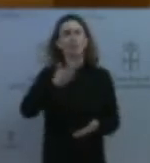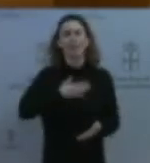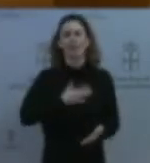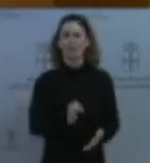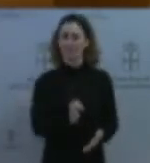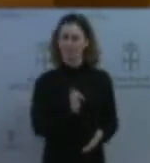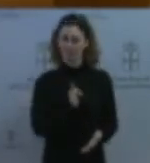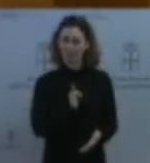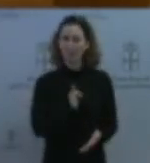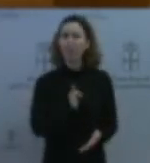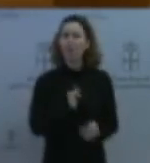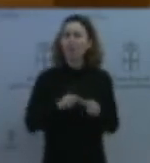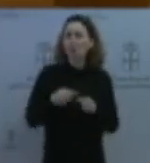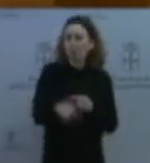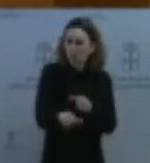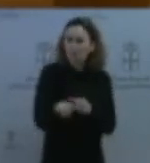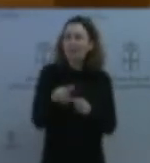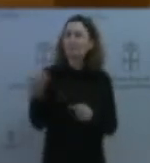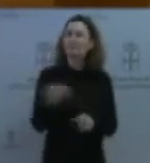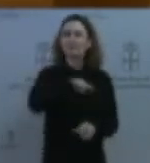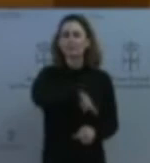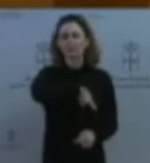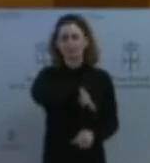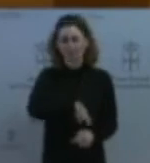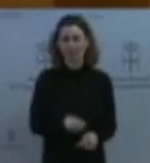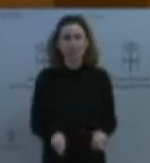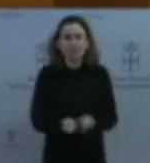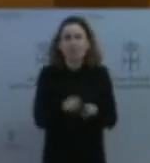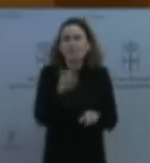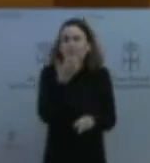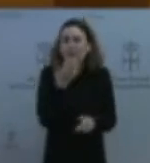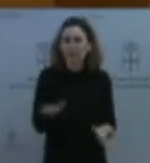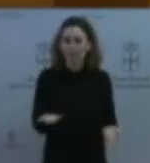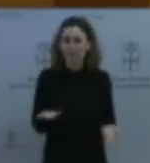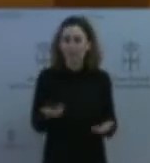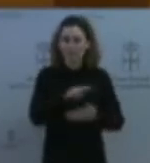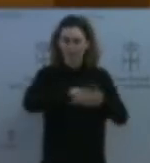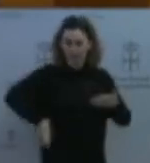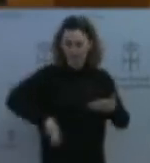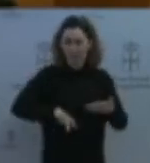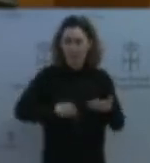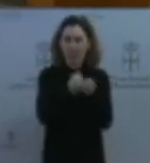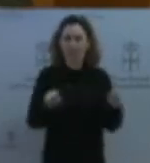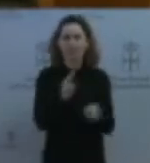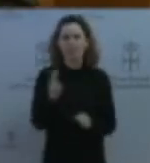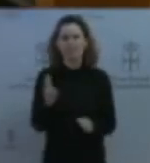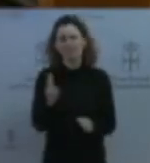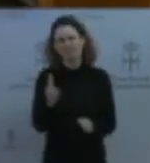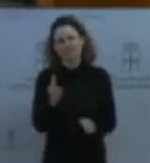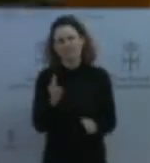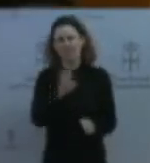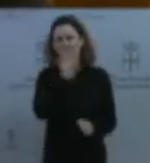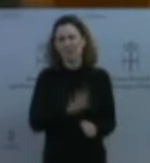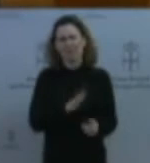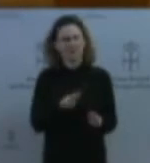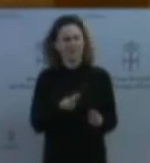Como lo es, insisto, por ejemplo, en Galicia, aunque el PP parece que esto no le interesa demasiado. Otro elemento que me parece